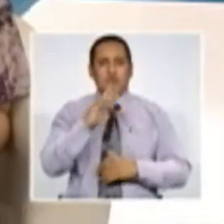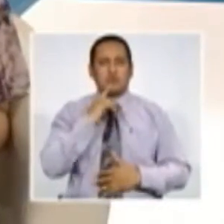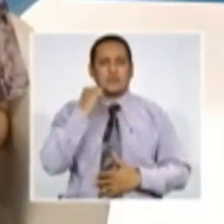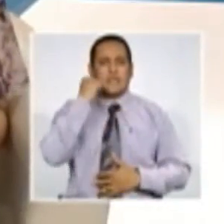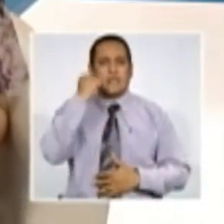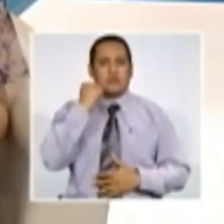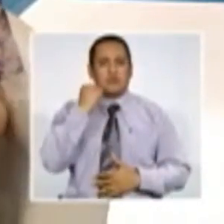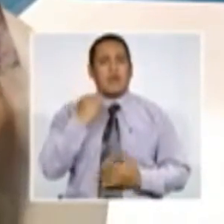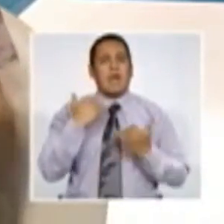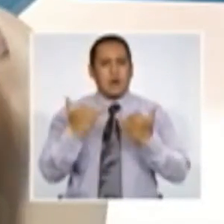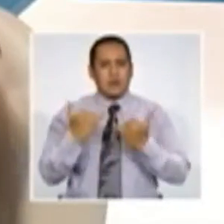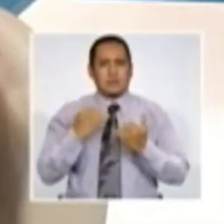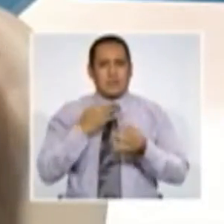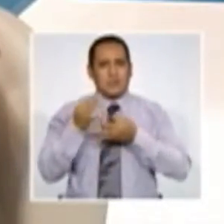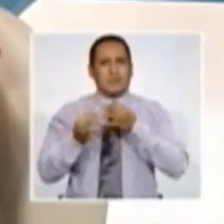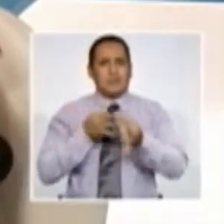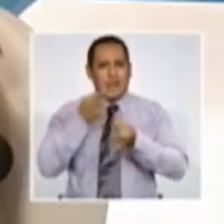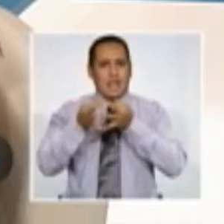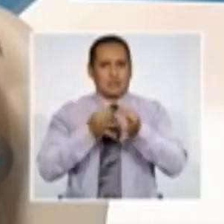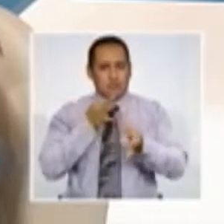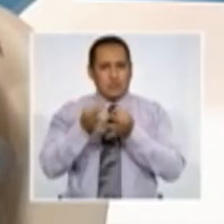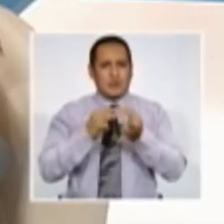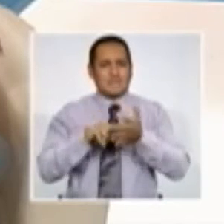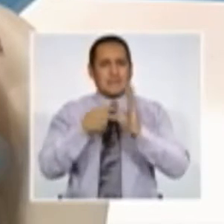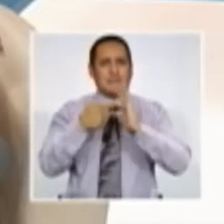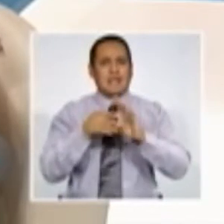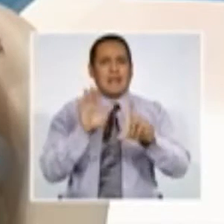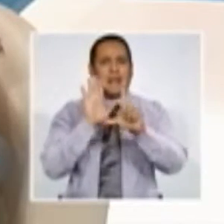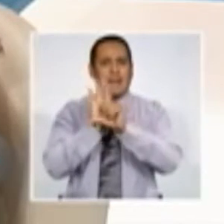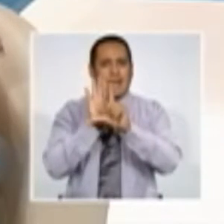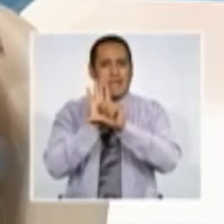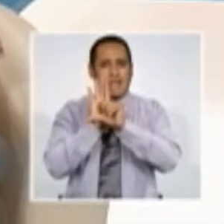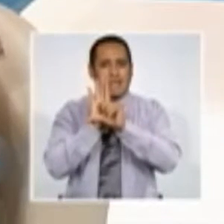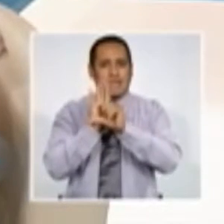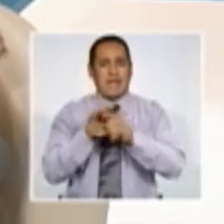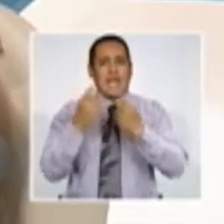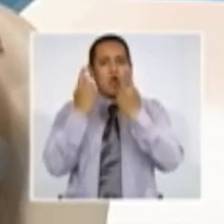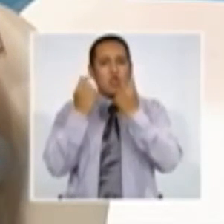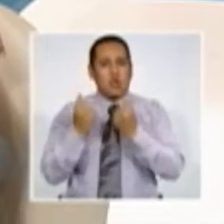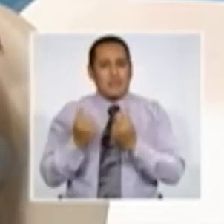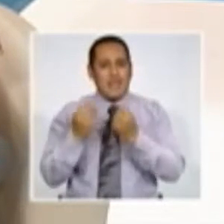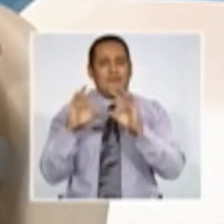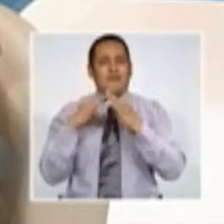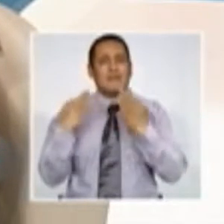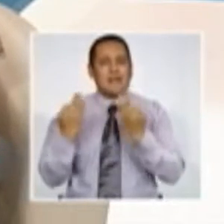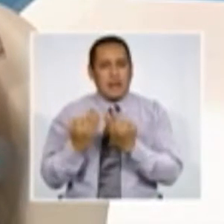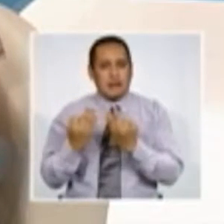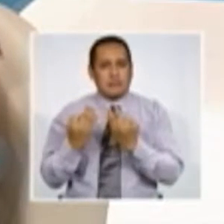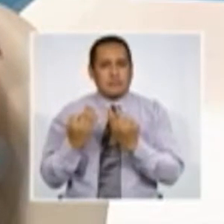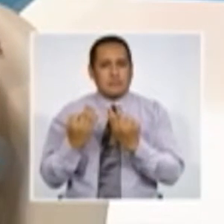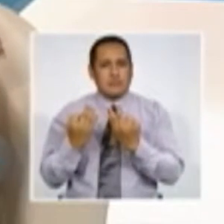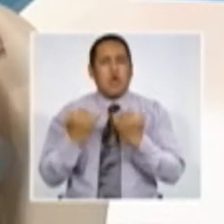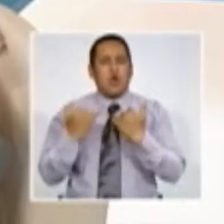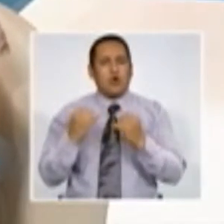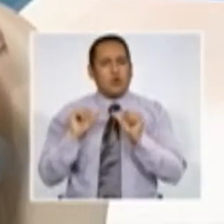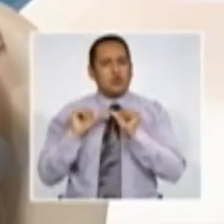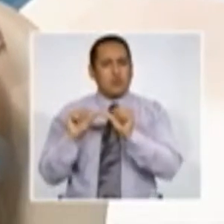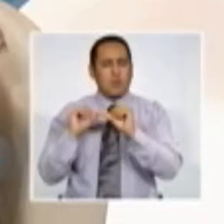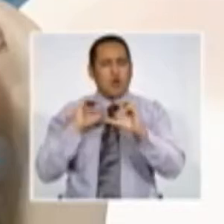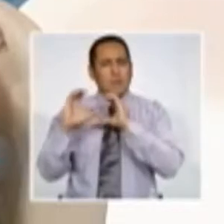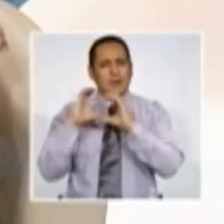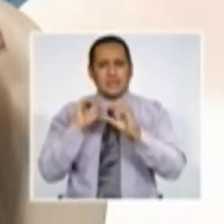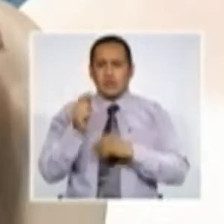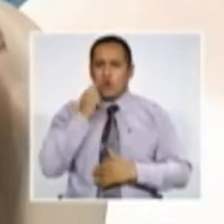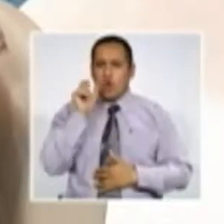Seguimos en Tus Derechos, estamos asistiendo a lo que concierne a la ley de economía familiar. No habíamos conversado